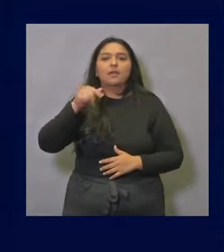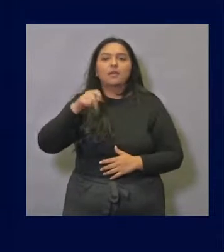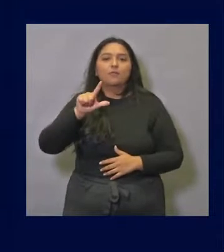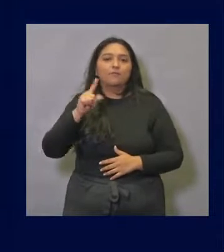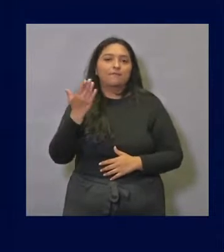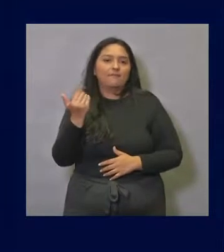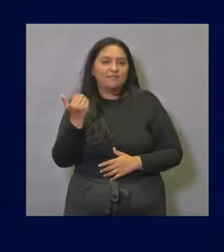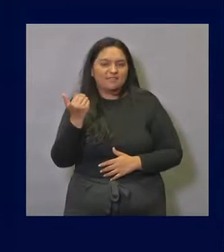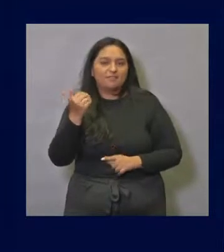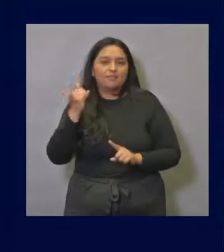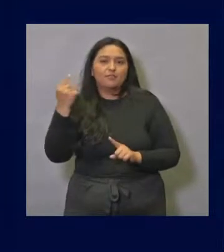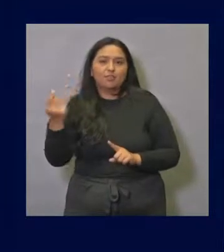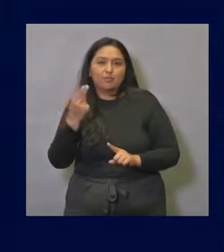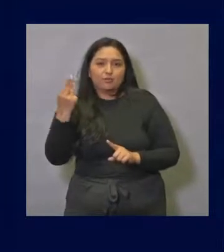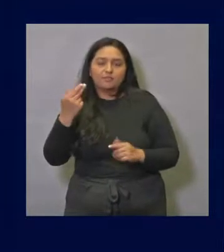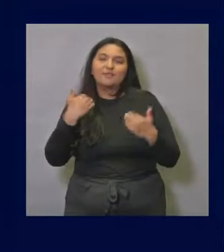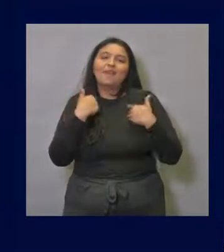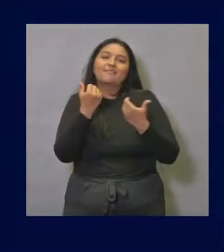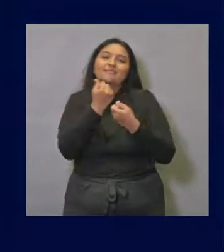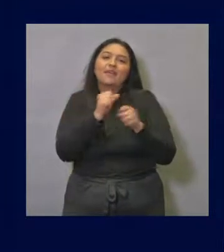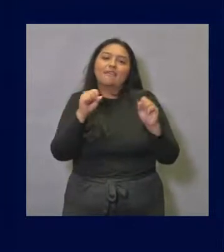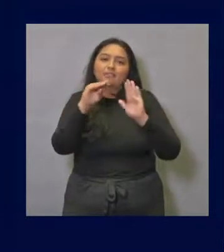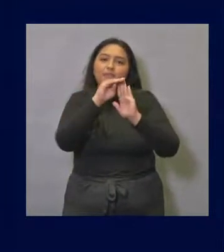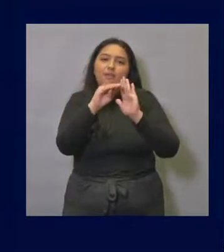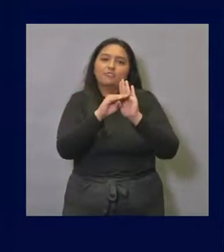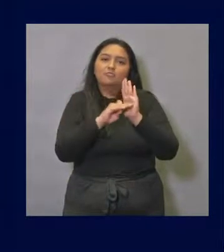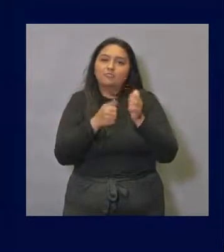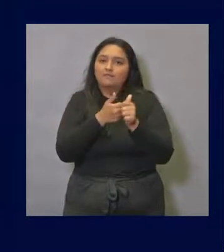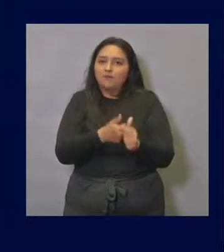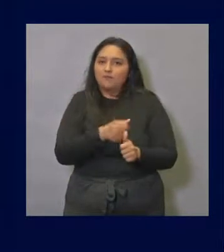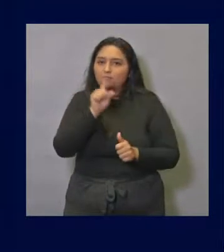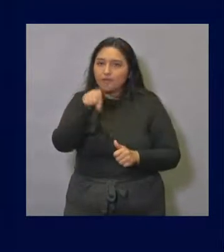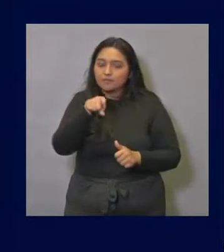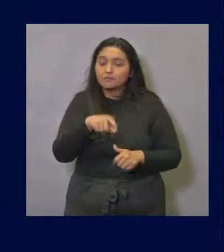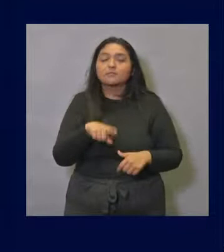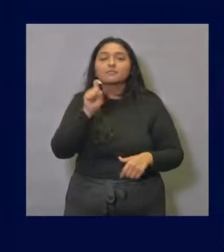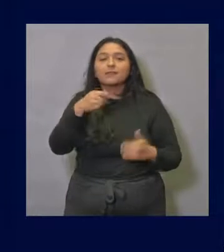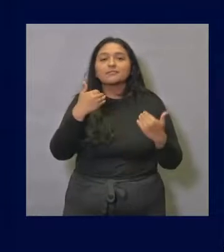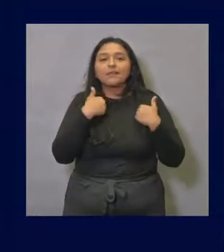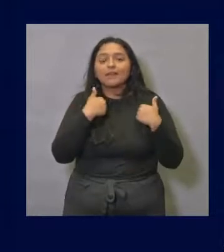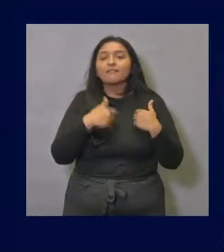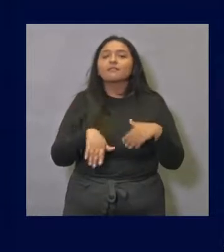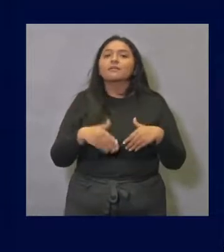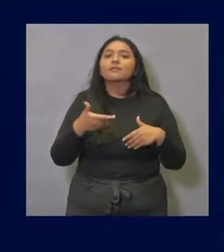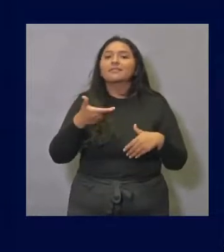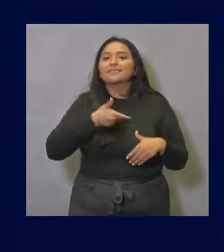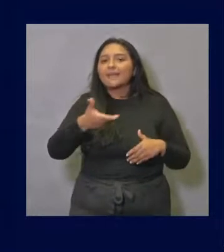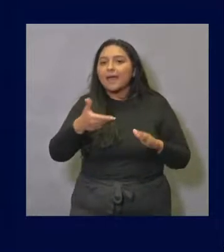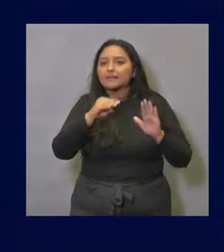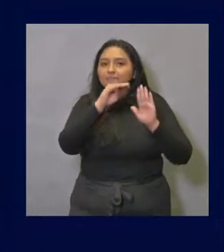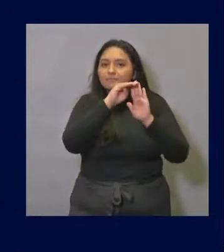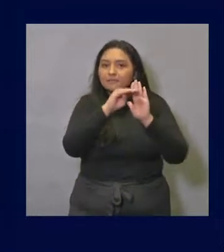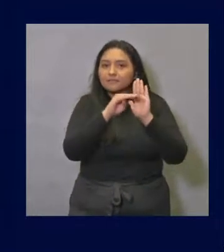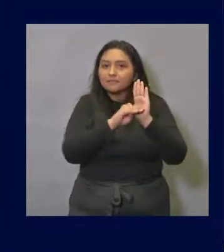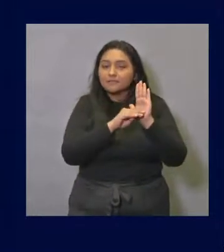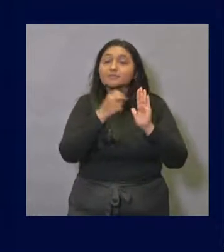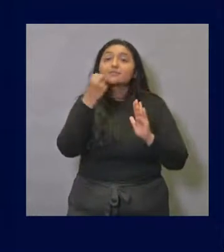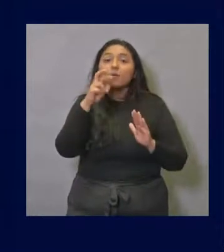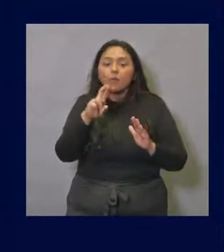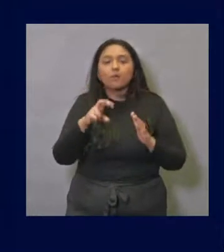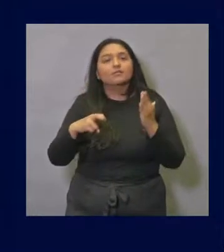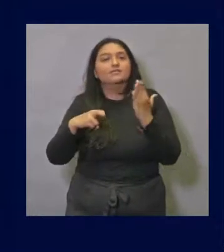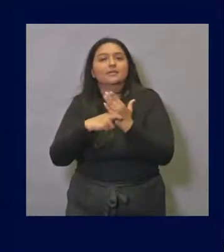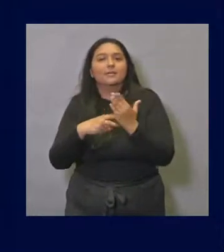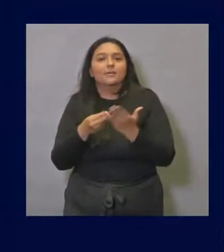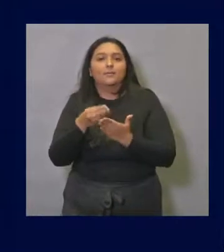las siguientes medidas de seguridad. Debe haber una lista de invitados definida o se deben comprar boletos. Se